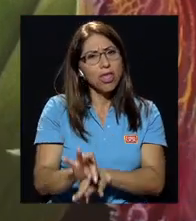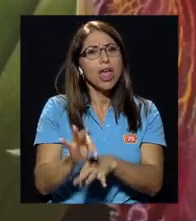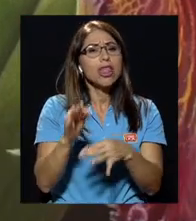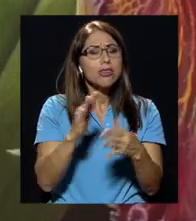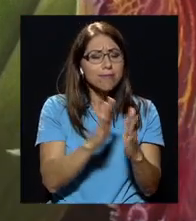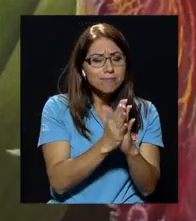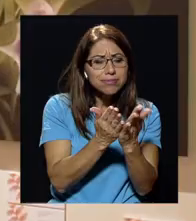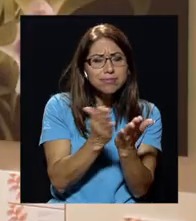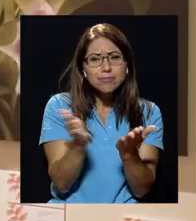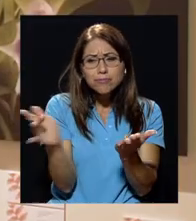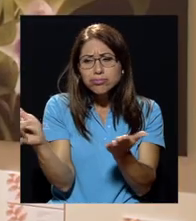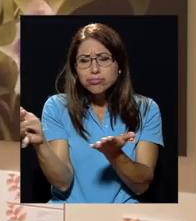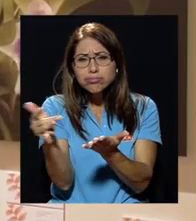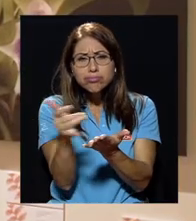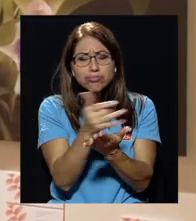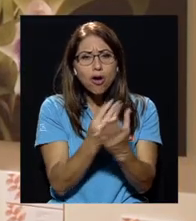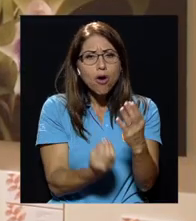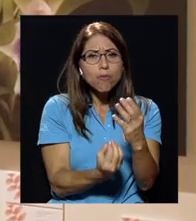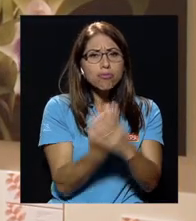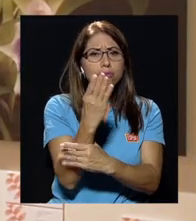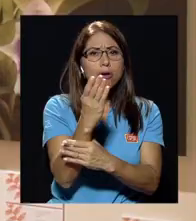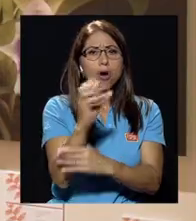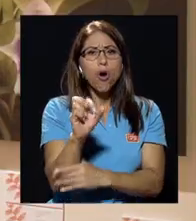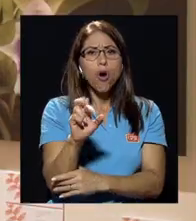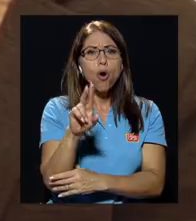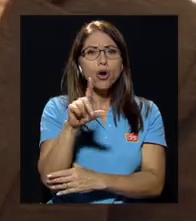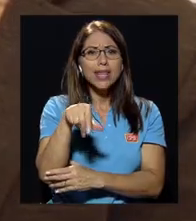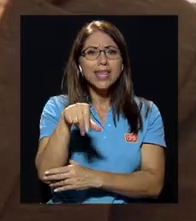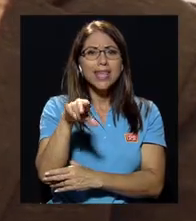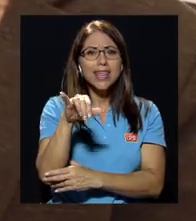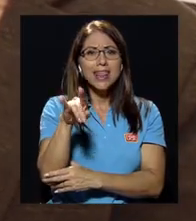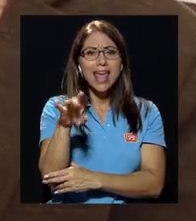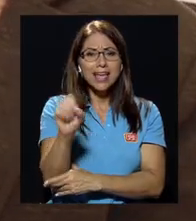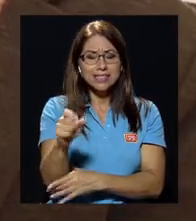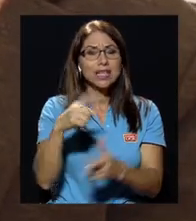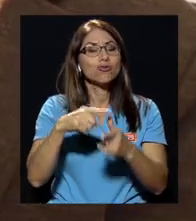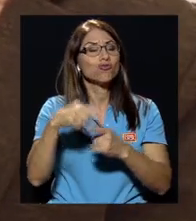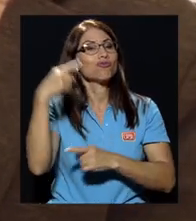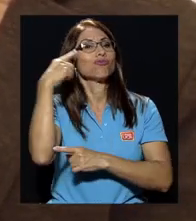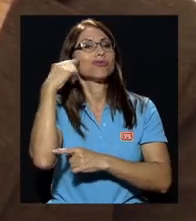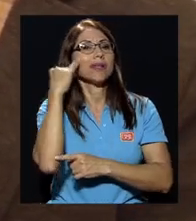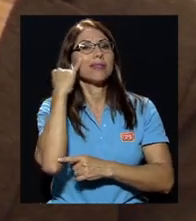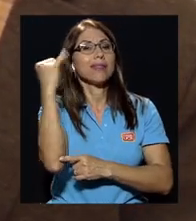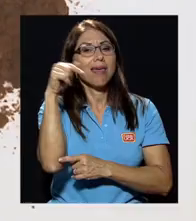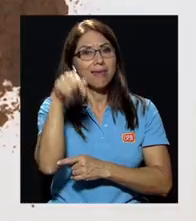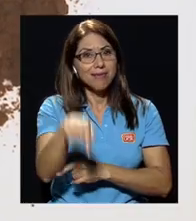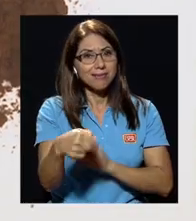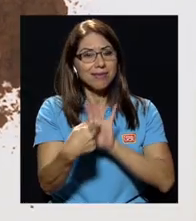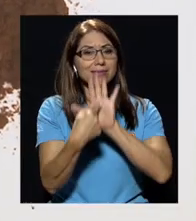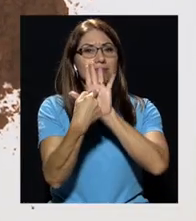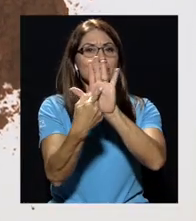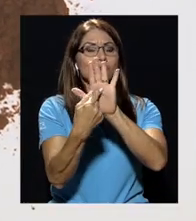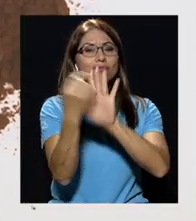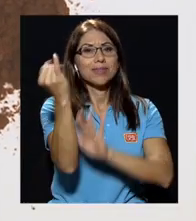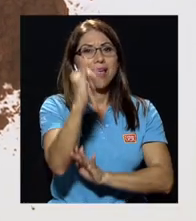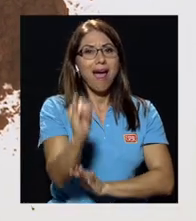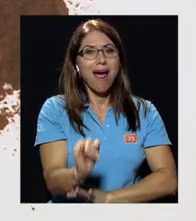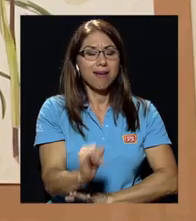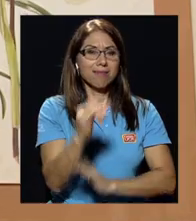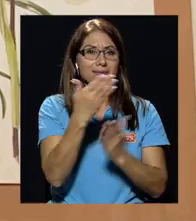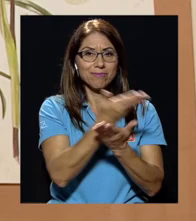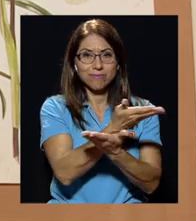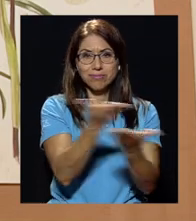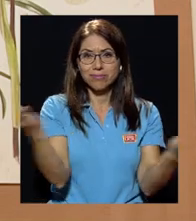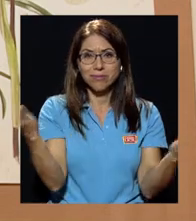pensó en promover la idea de esta exhibición de arte botánico para que la comunidad de artistas tuvieran